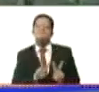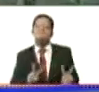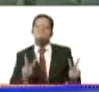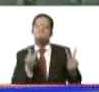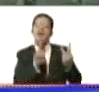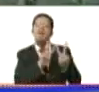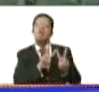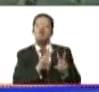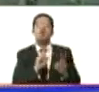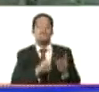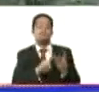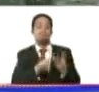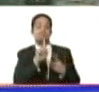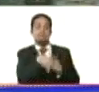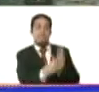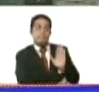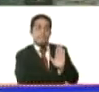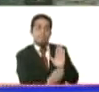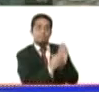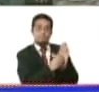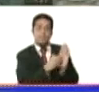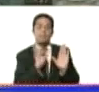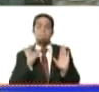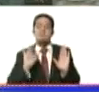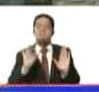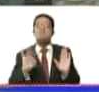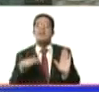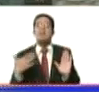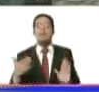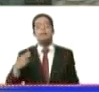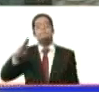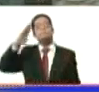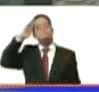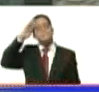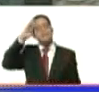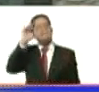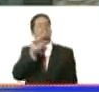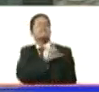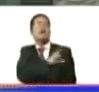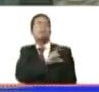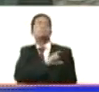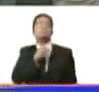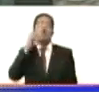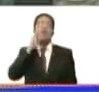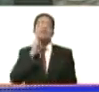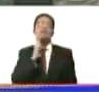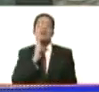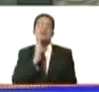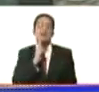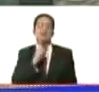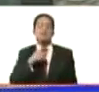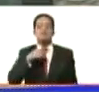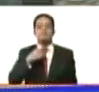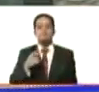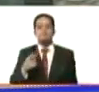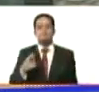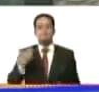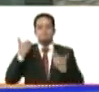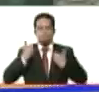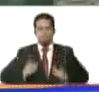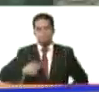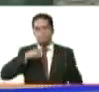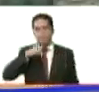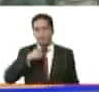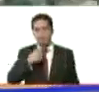se incorpora como componente especial la Milicia Nacional Bolivariana como parte integrante de la Fuerza Armada